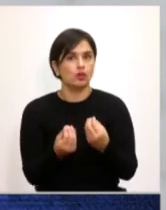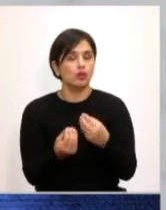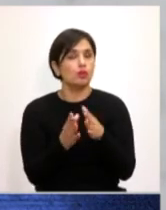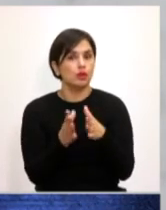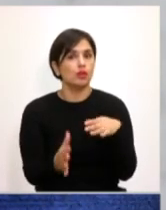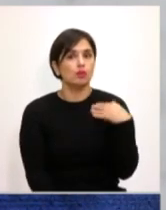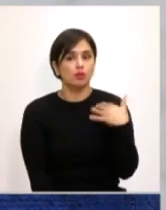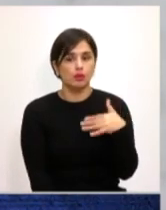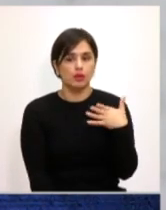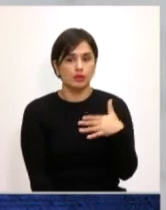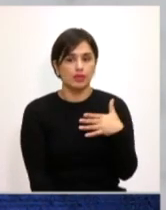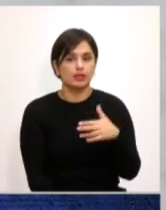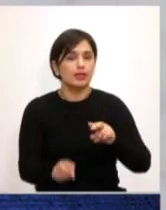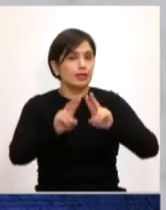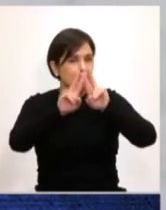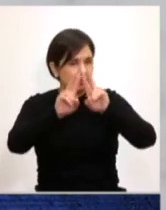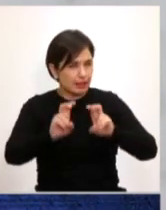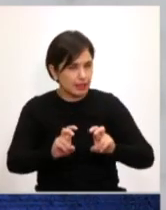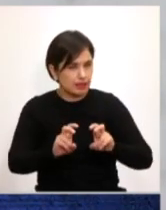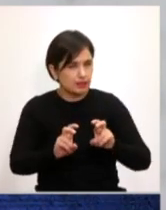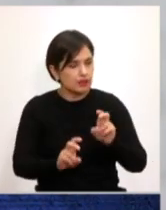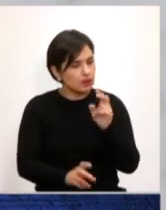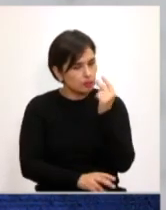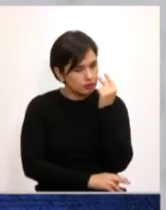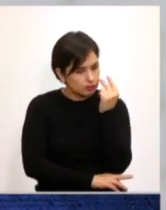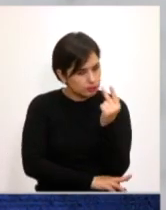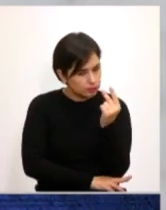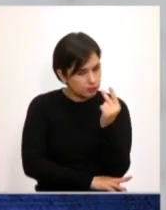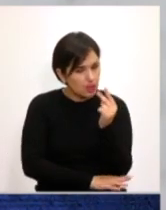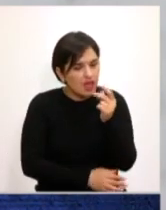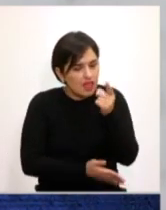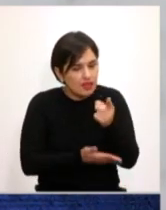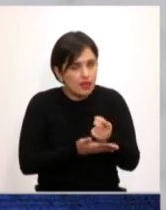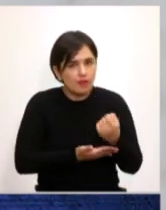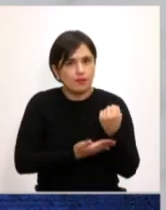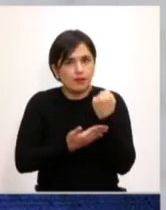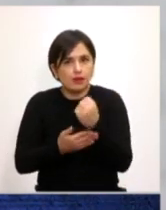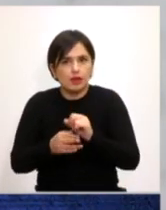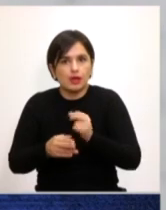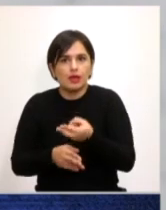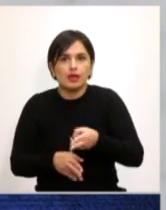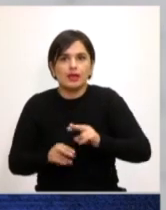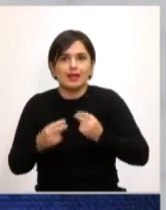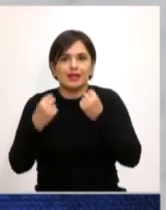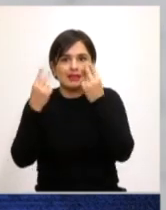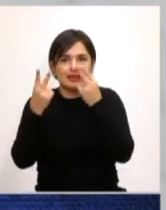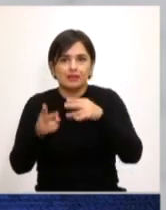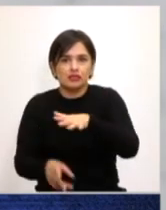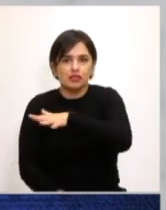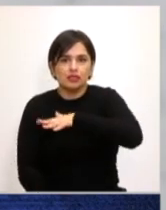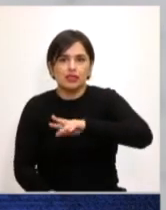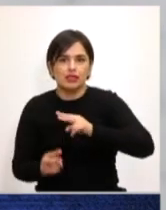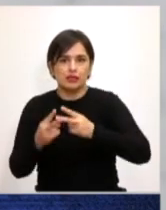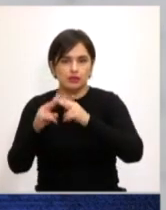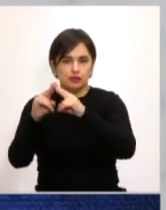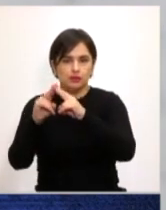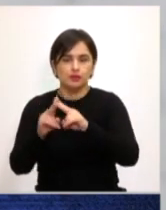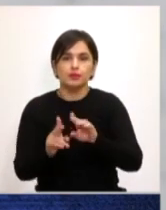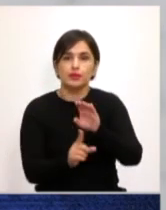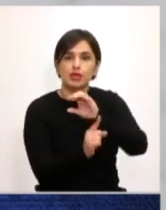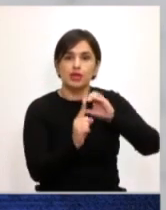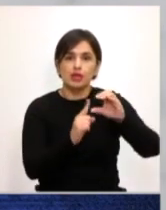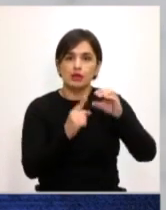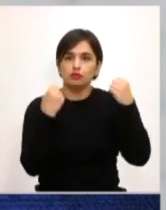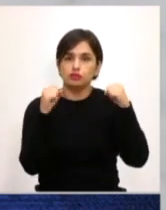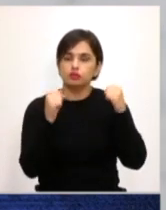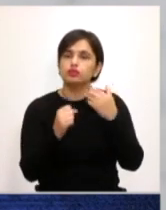fundamental que, analizado detenidamente, deberá contribuir a la reactivación del sector. La cultura y el deporte